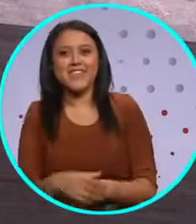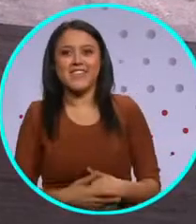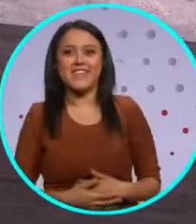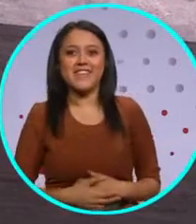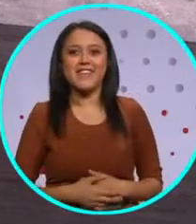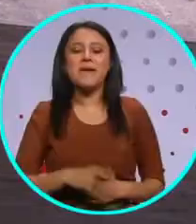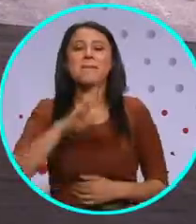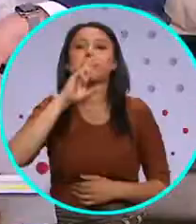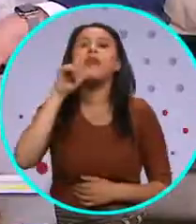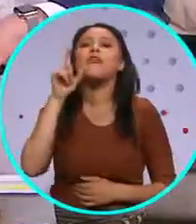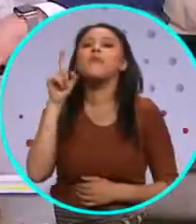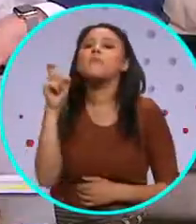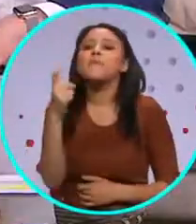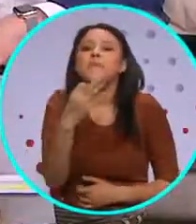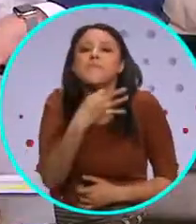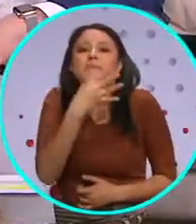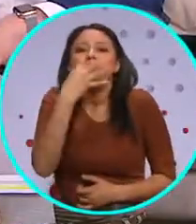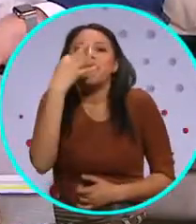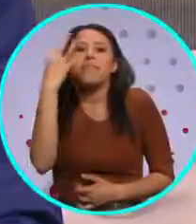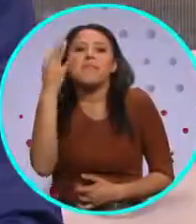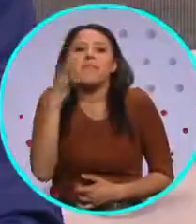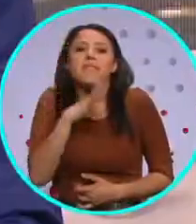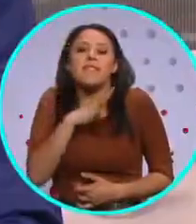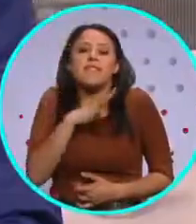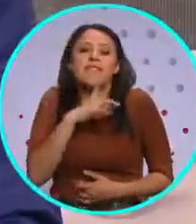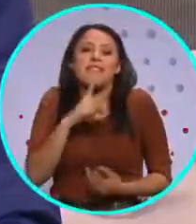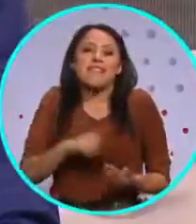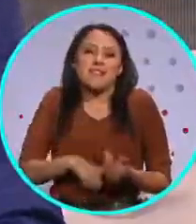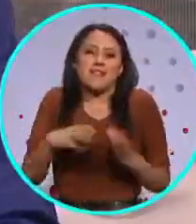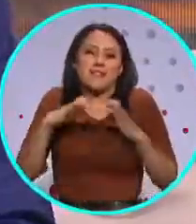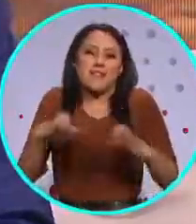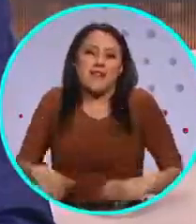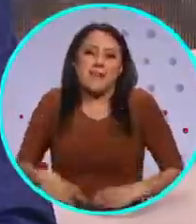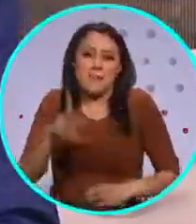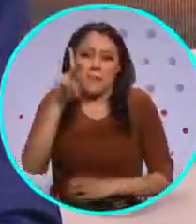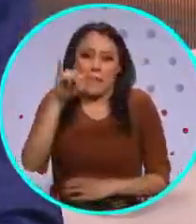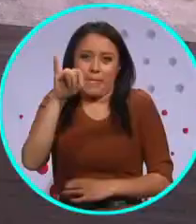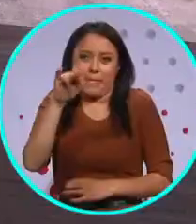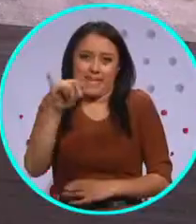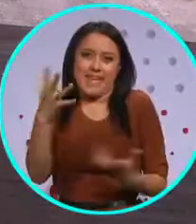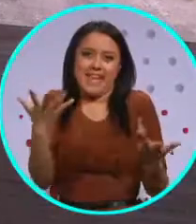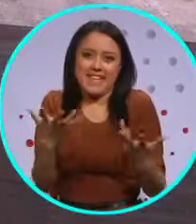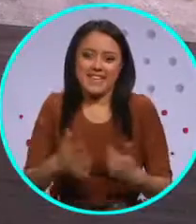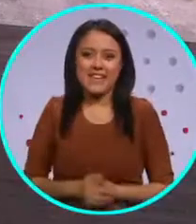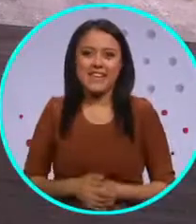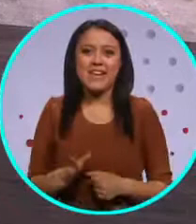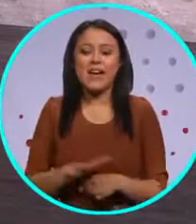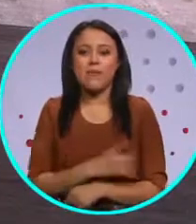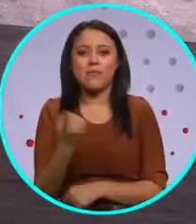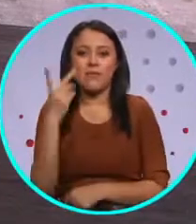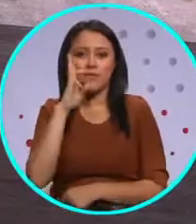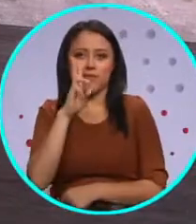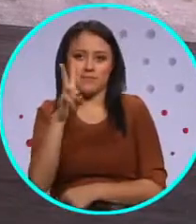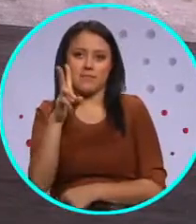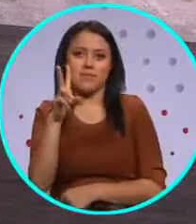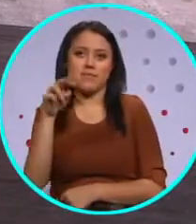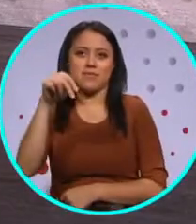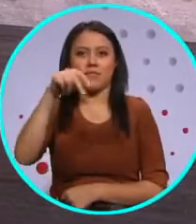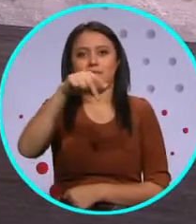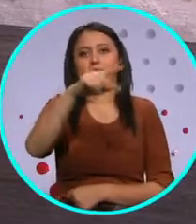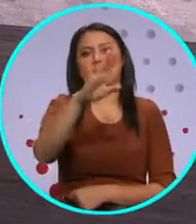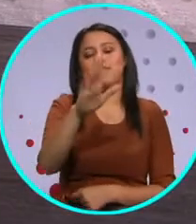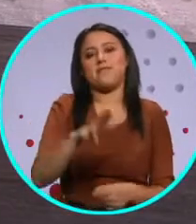perfume de gardenia que sale de la sal también pues sí porque la gente le hace casi te mira tú ahí caminando